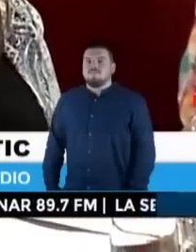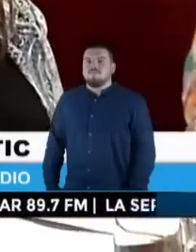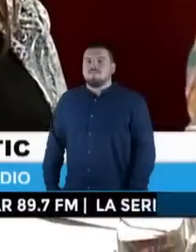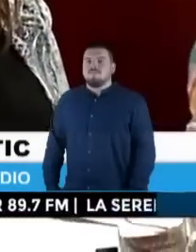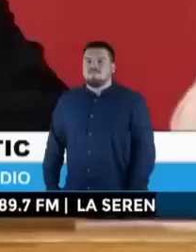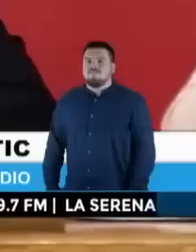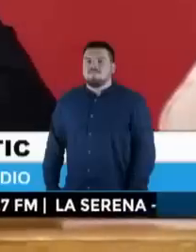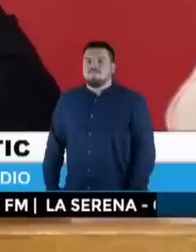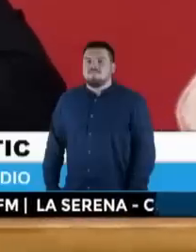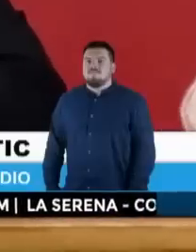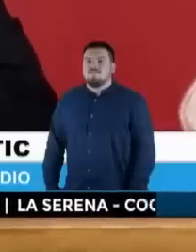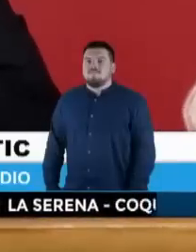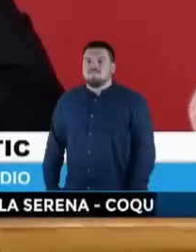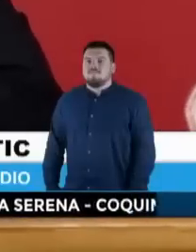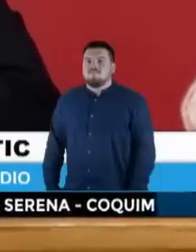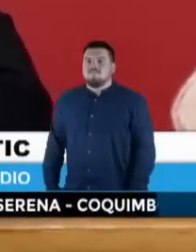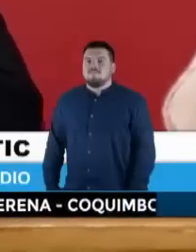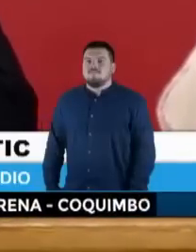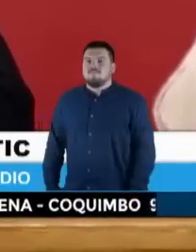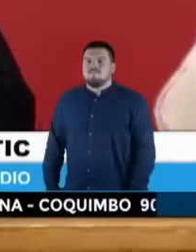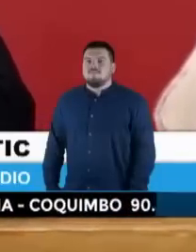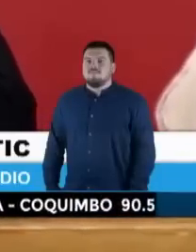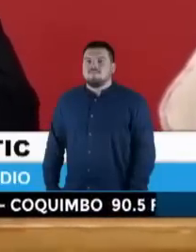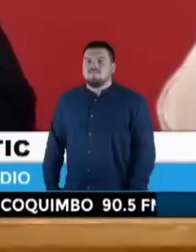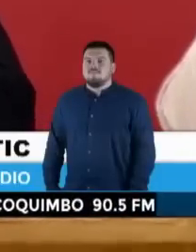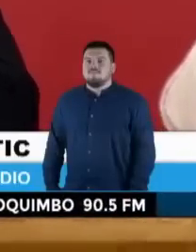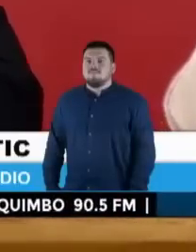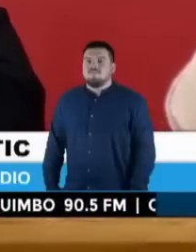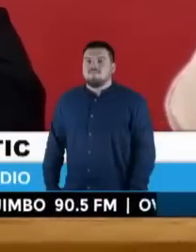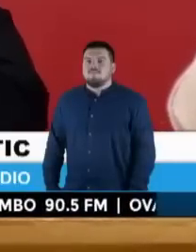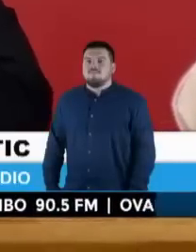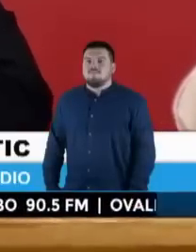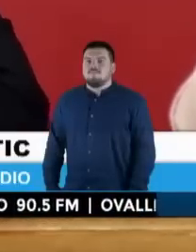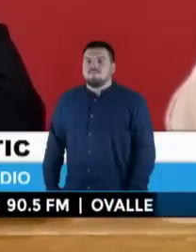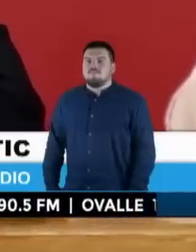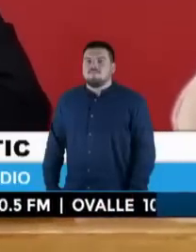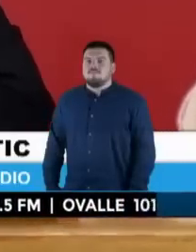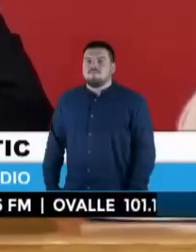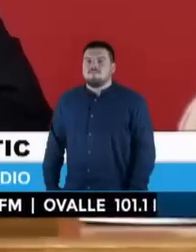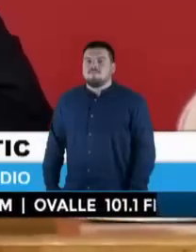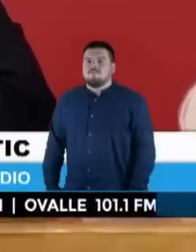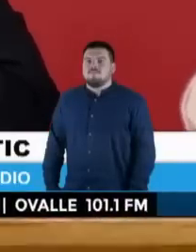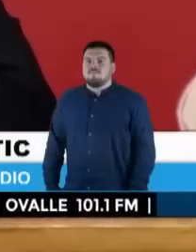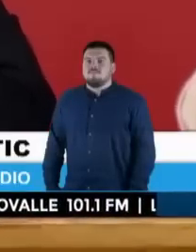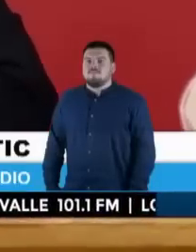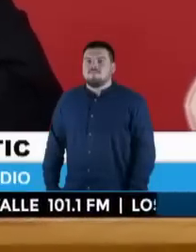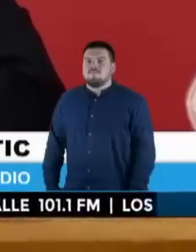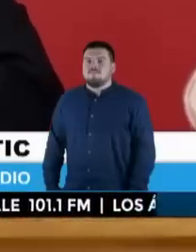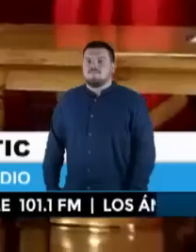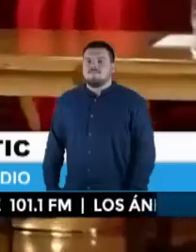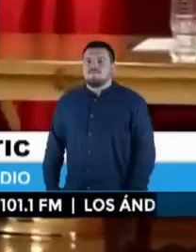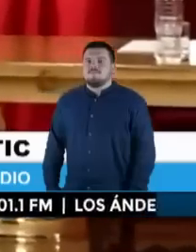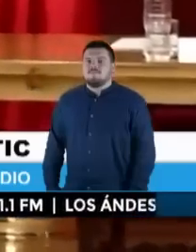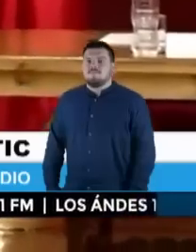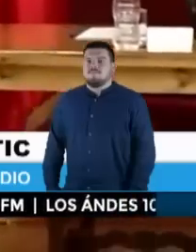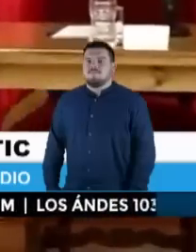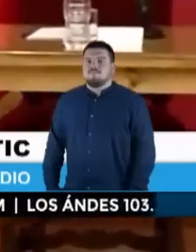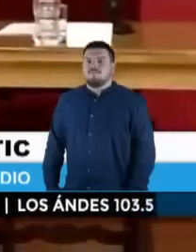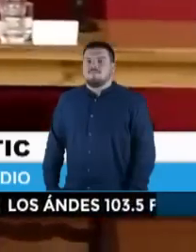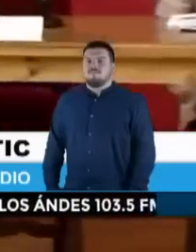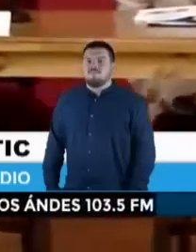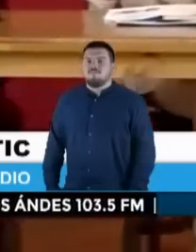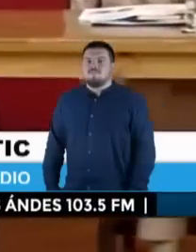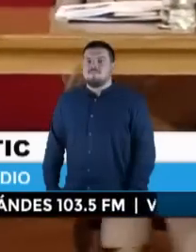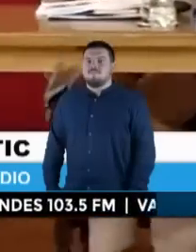puede generar algún cambio en la decisión del presidente Gabriel Boric, entendiendo que la emergencia va a pasar y probablemente cuando ya se asuman